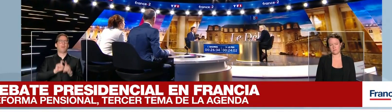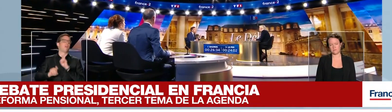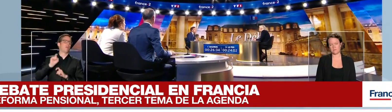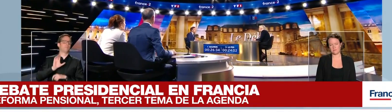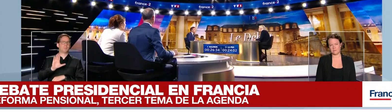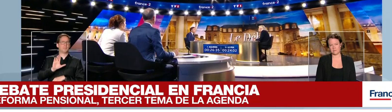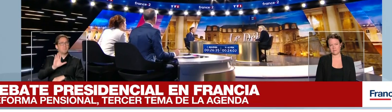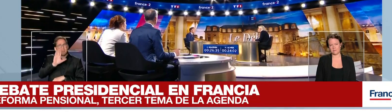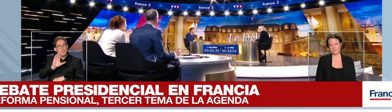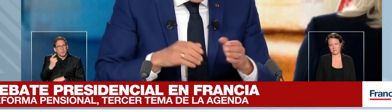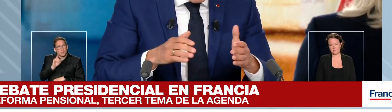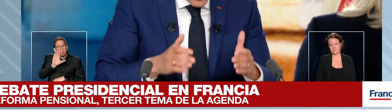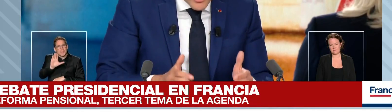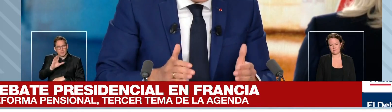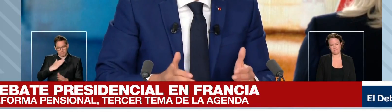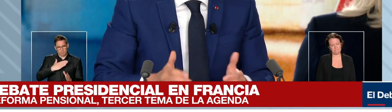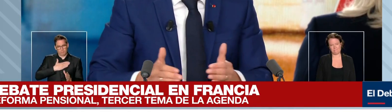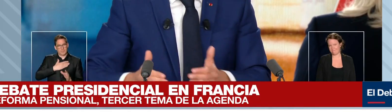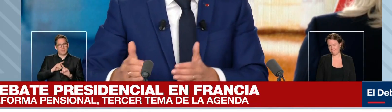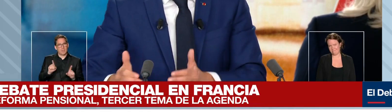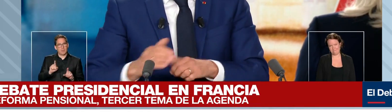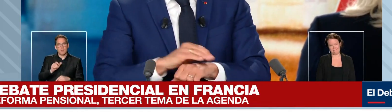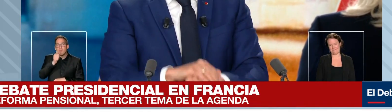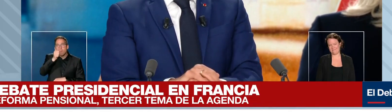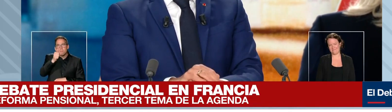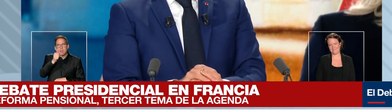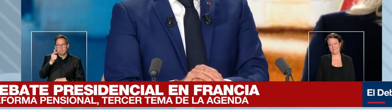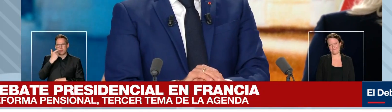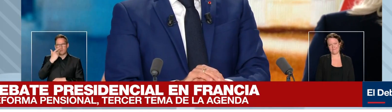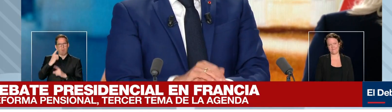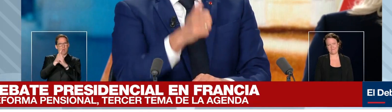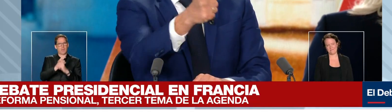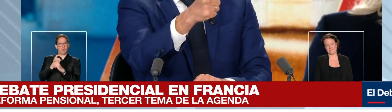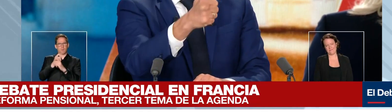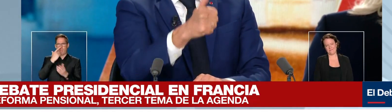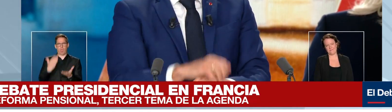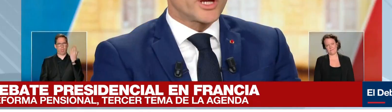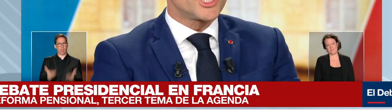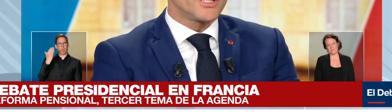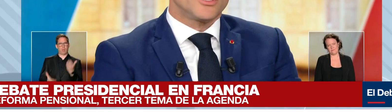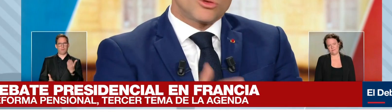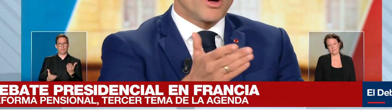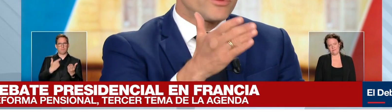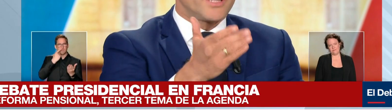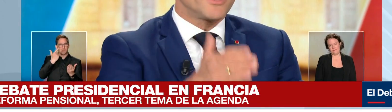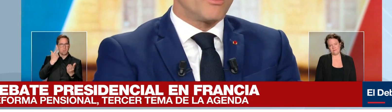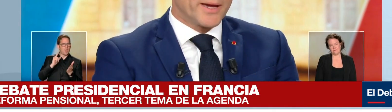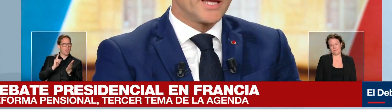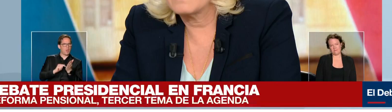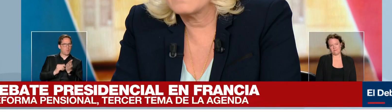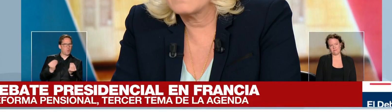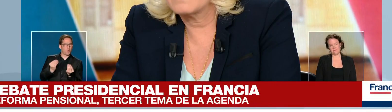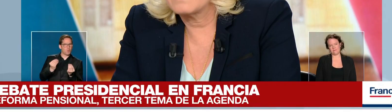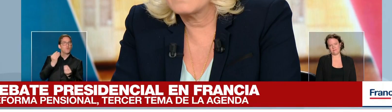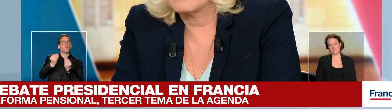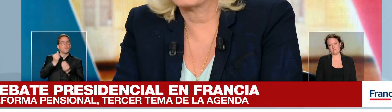fácil decir que volvemos sobre una reforma anterior, pero usted vuelve sobre un sistema que ya no está equilibrado. Entonces, ¿tiene impuestos escondidos